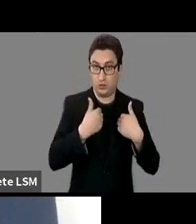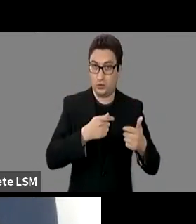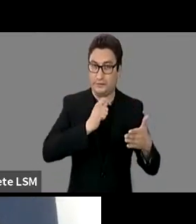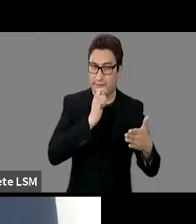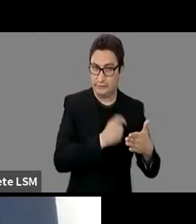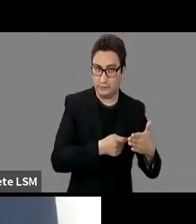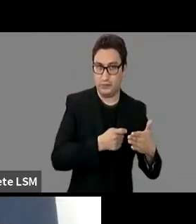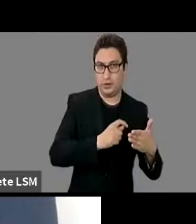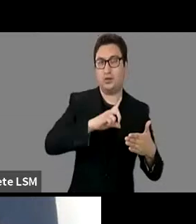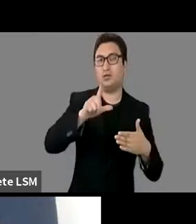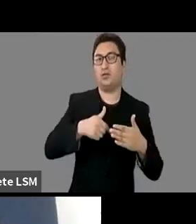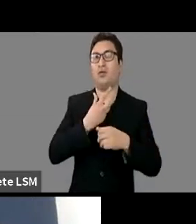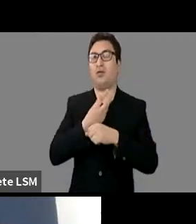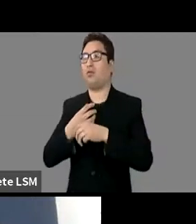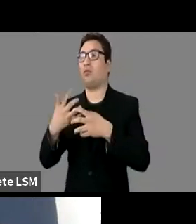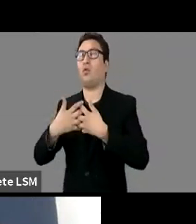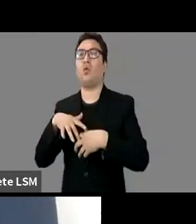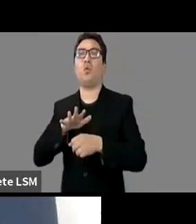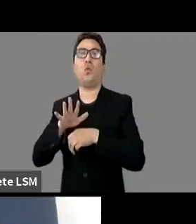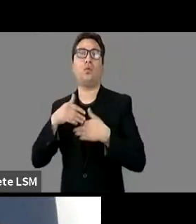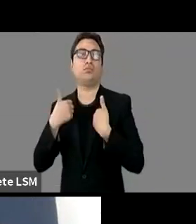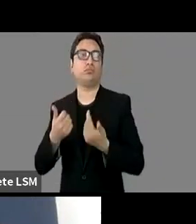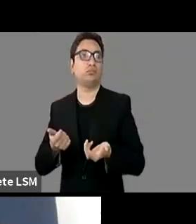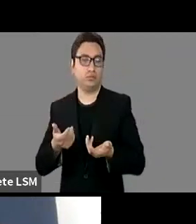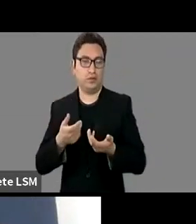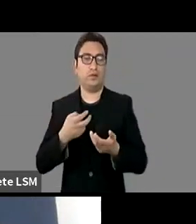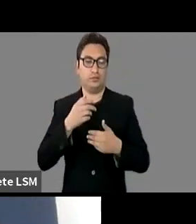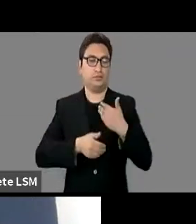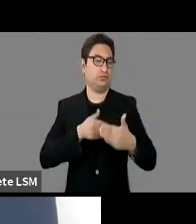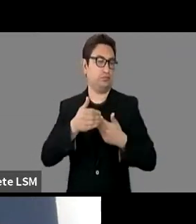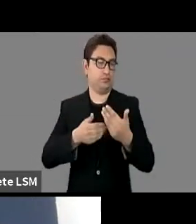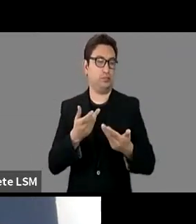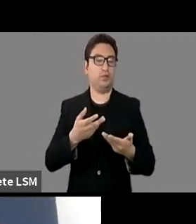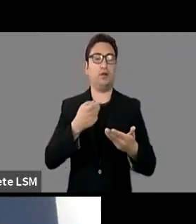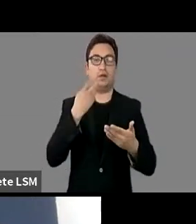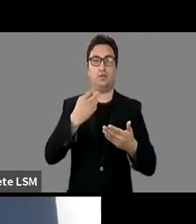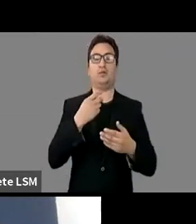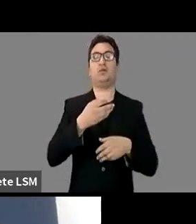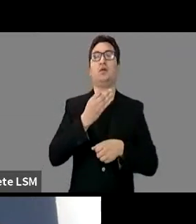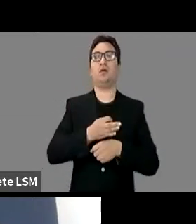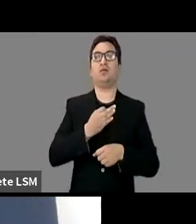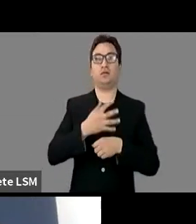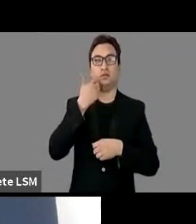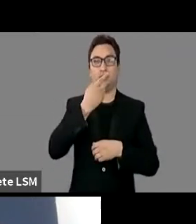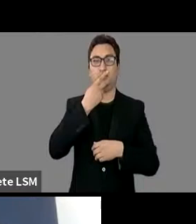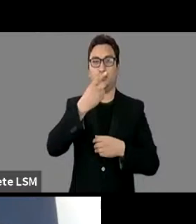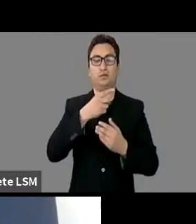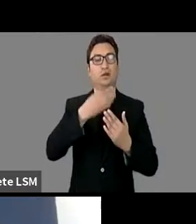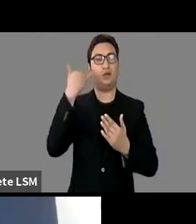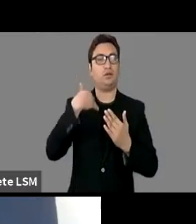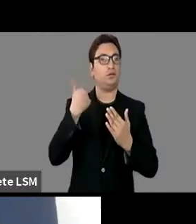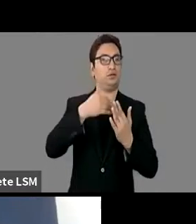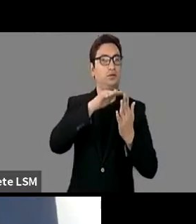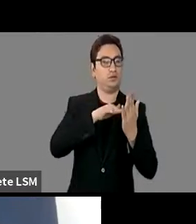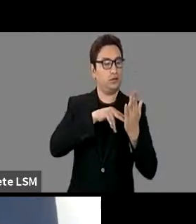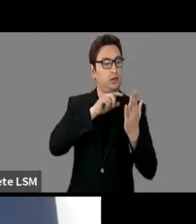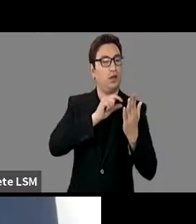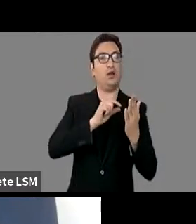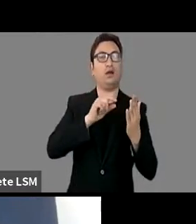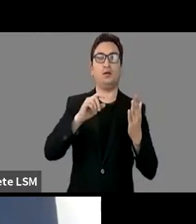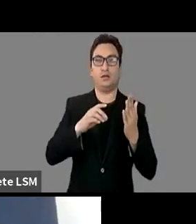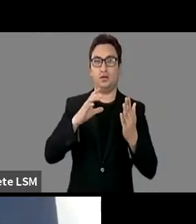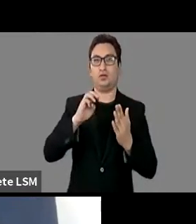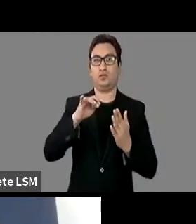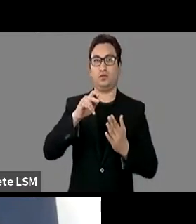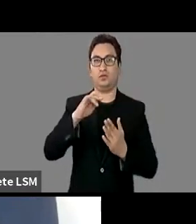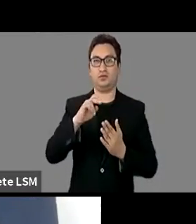son esos ajustes que tenemos que hacer al procedimiento. Entonces, antes que nada, me gustaría iniciar con una cita que encontré recientemente del Comisionado para los Derechos